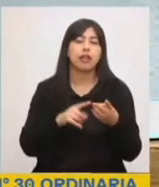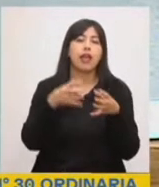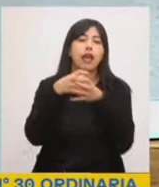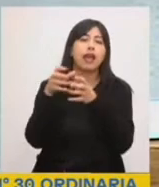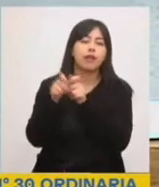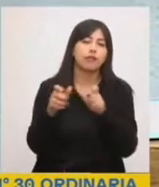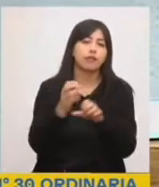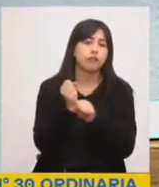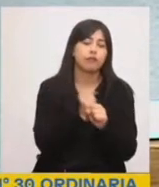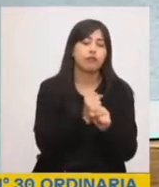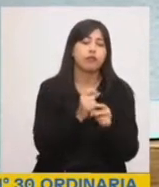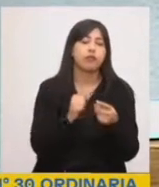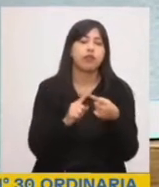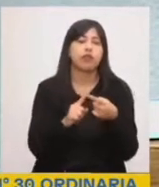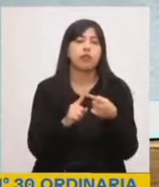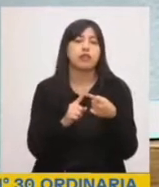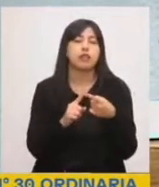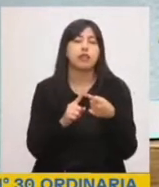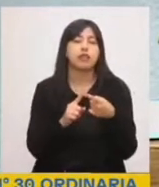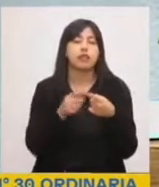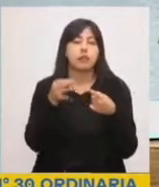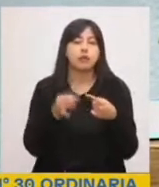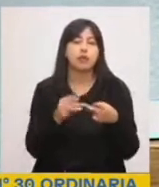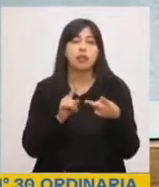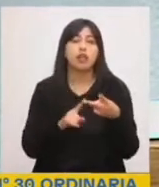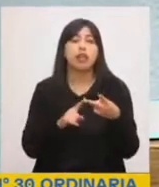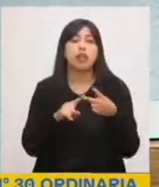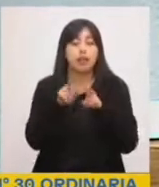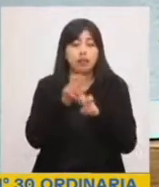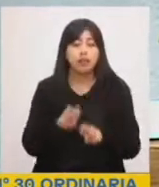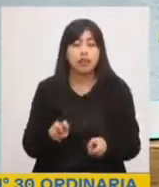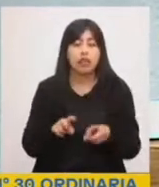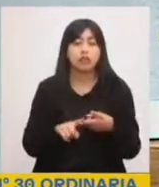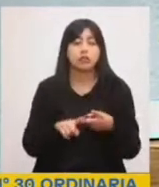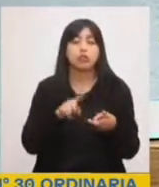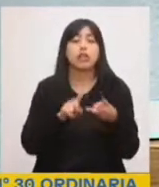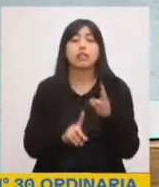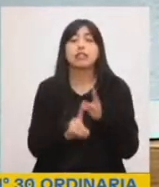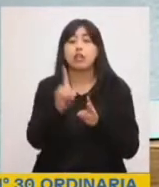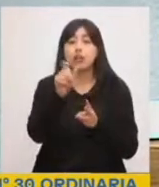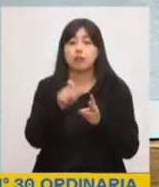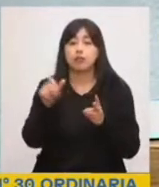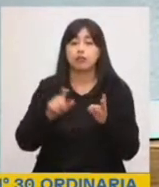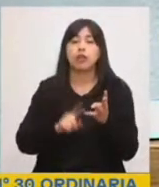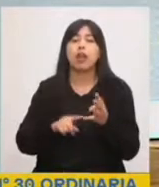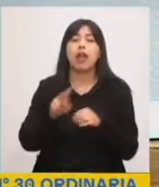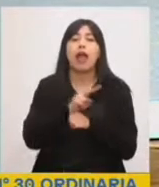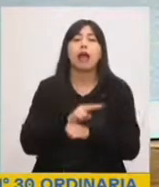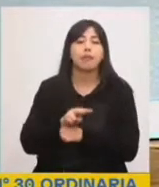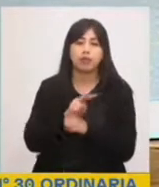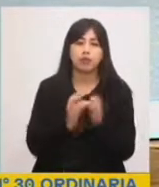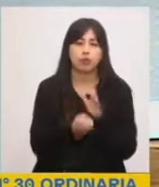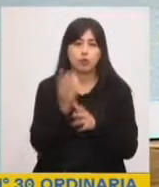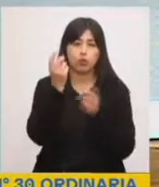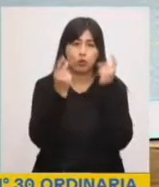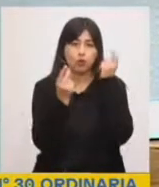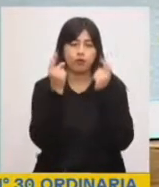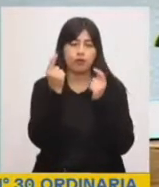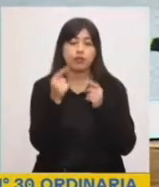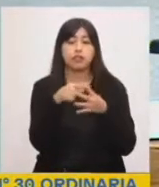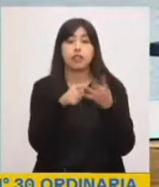y seguridad migratoria, investigación policial y criminalística, desarrollo de personas y administración logística e innovación.